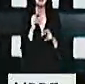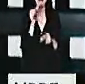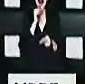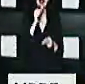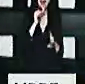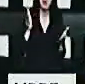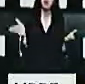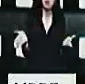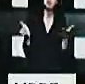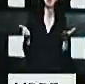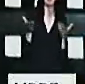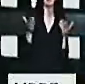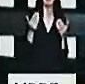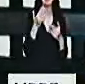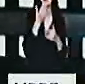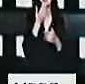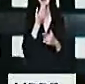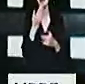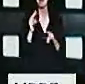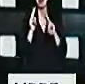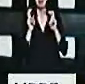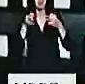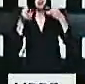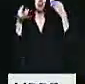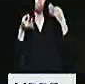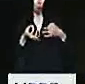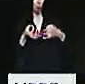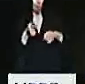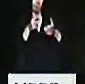con la seguridad de las